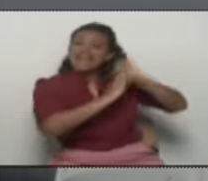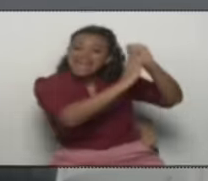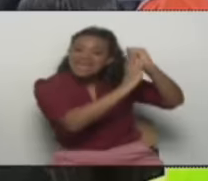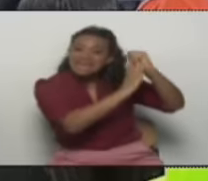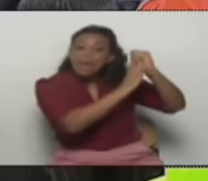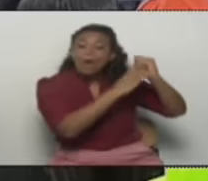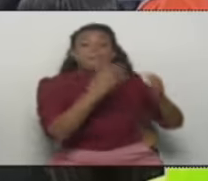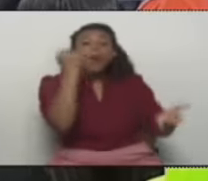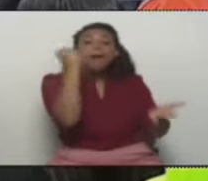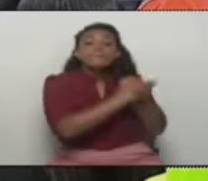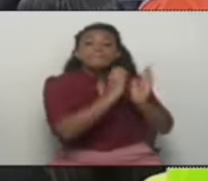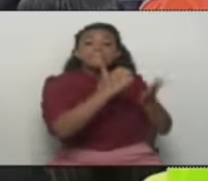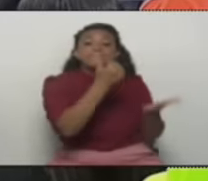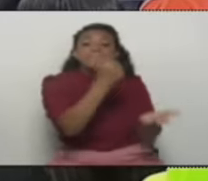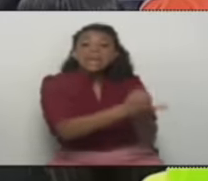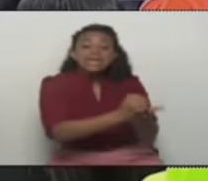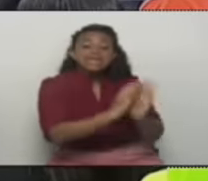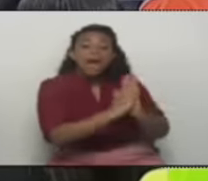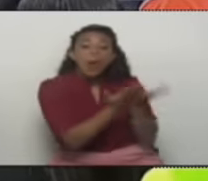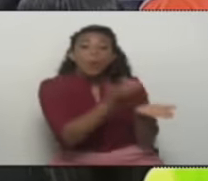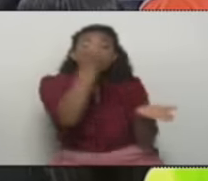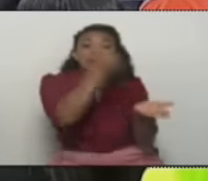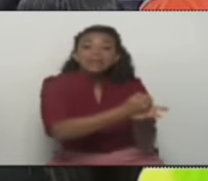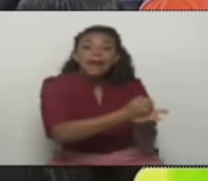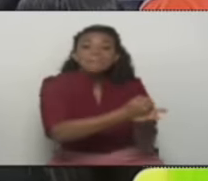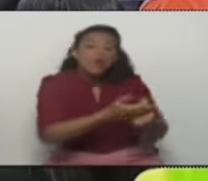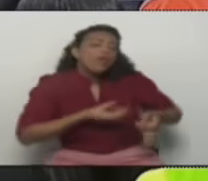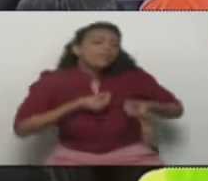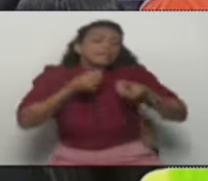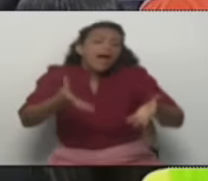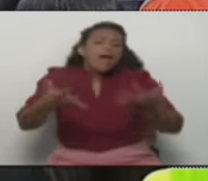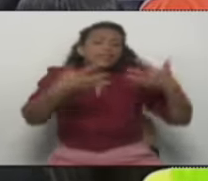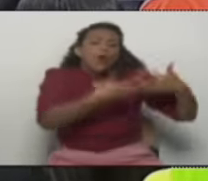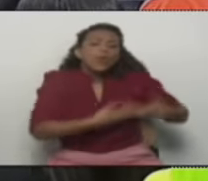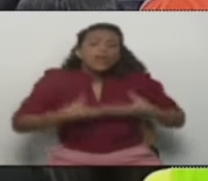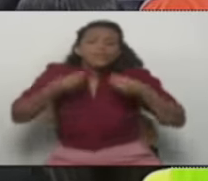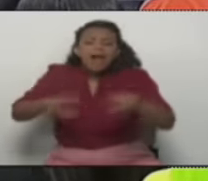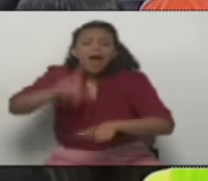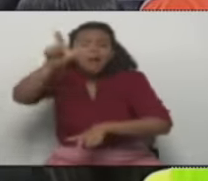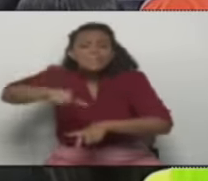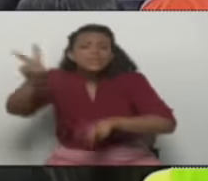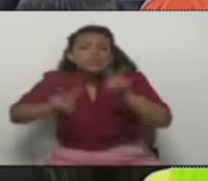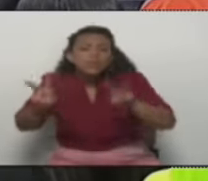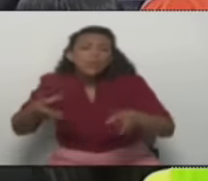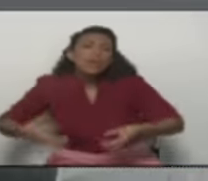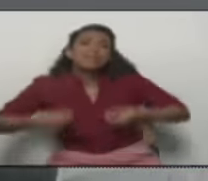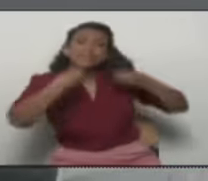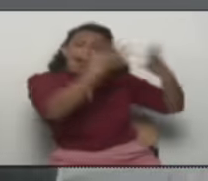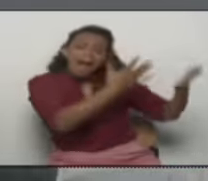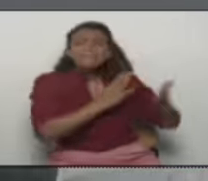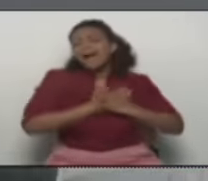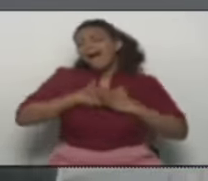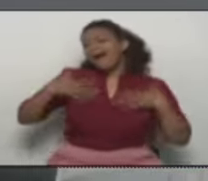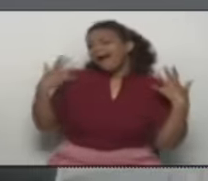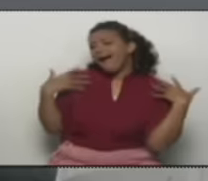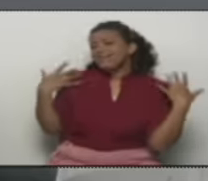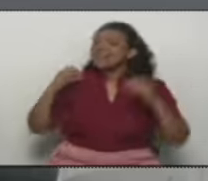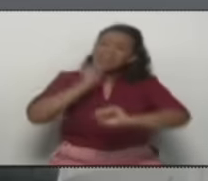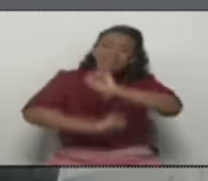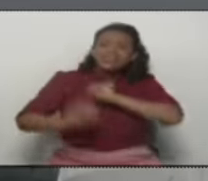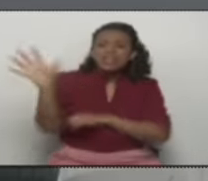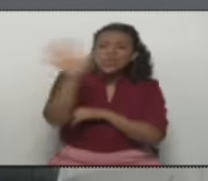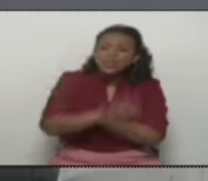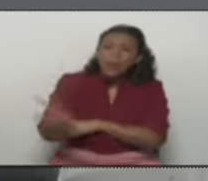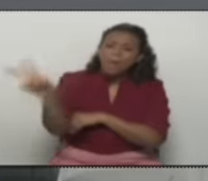una visa americana o por un regalo de Estados Unidos, que también lo hicieron aquí en el año 19, que defendiendo la patria. Es